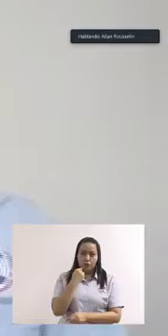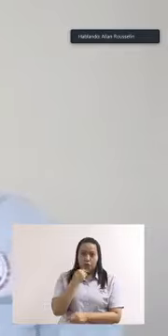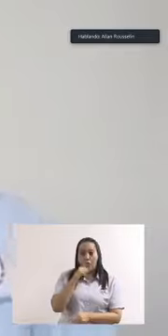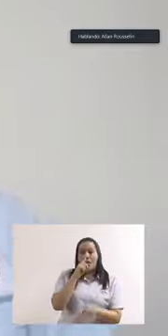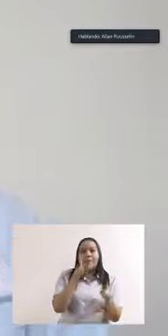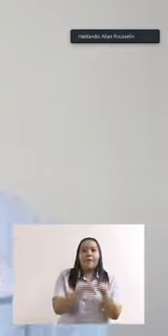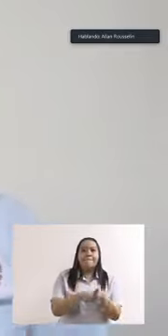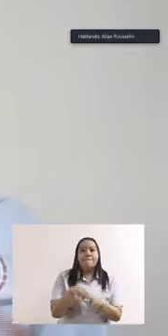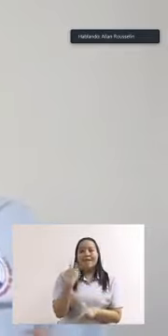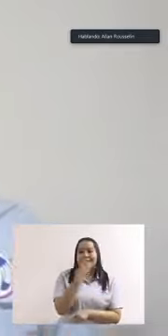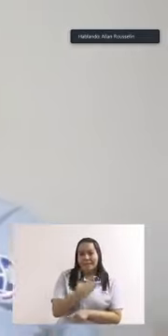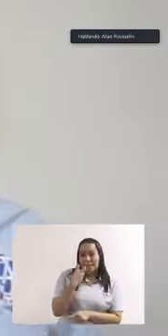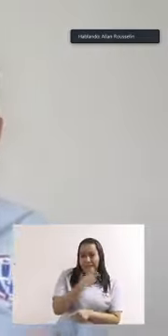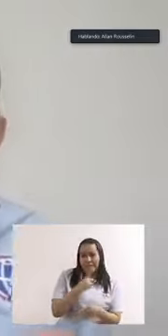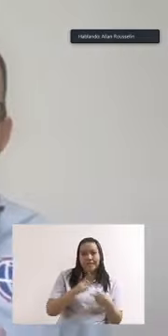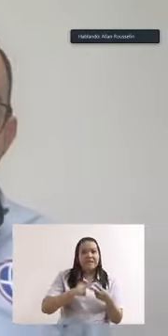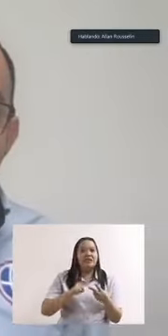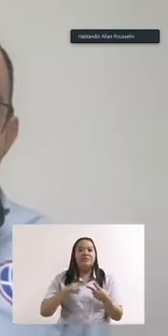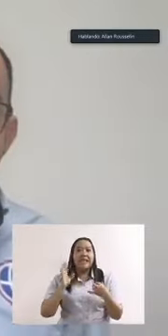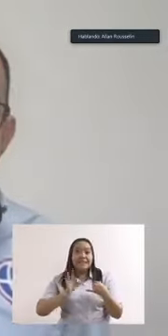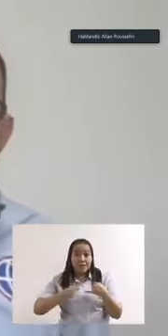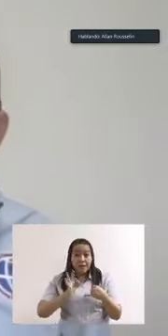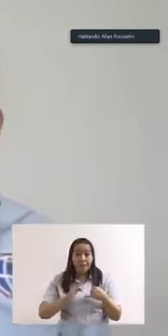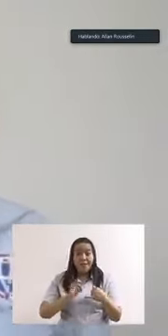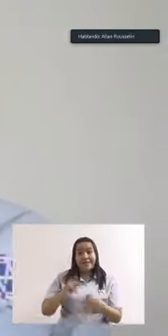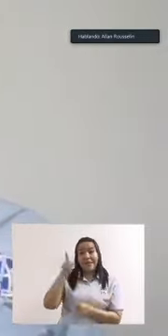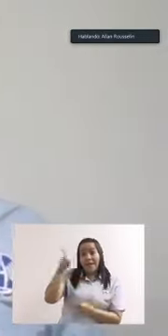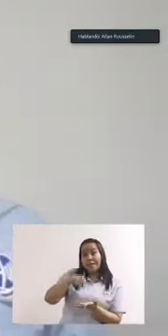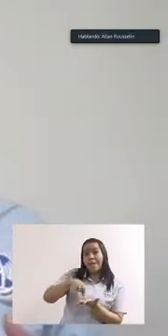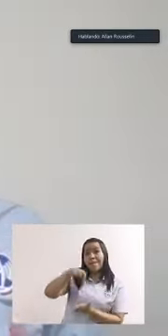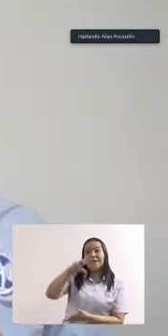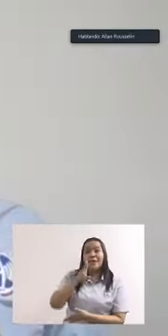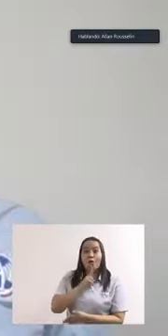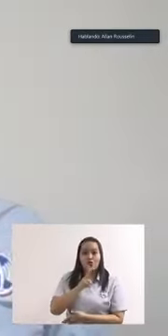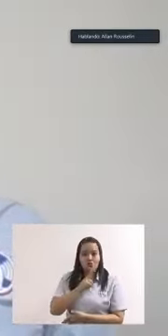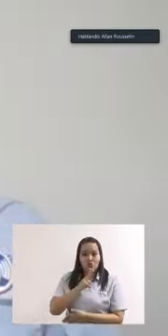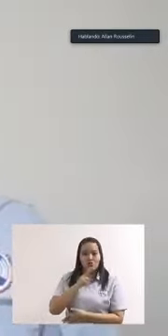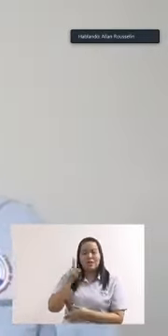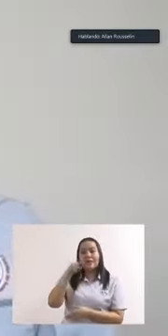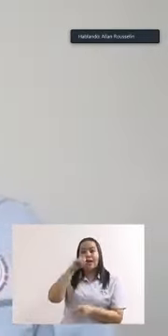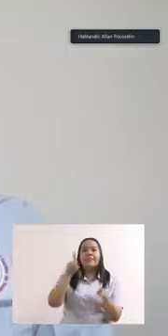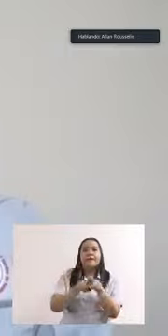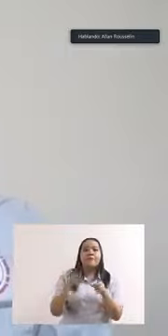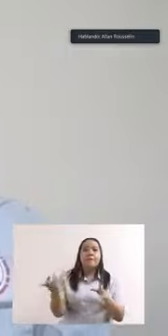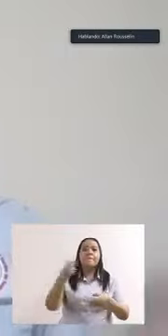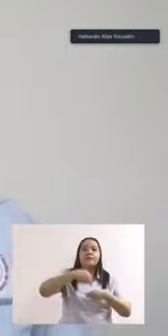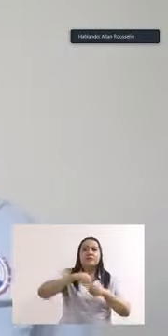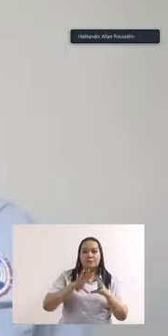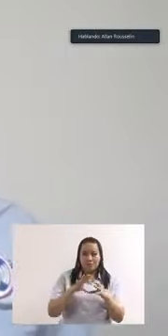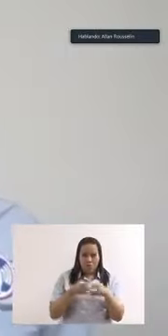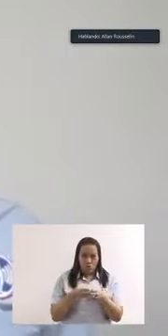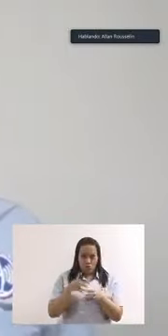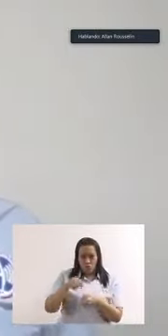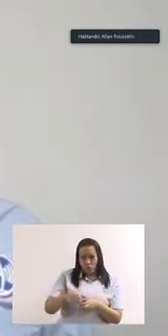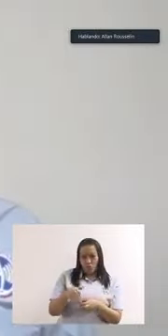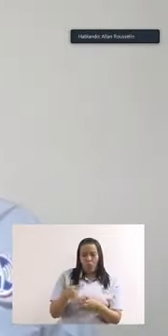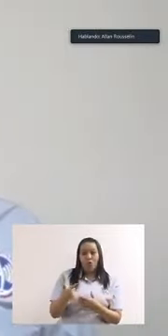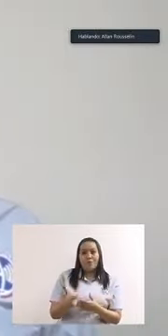como coordinadora de Starkey Hearing Foundation, del programa de salud auditiva basada en la comunidad para